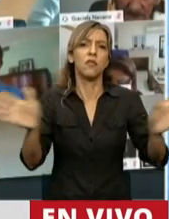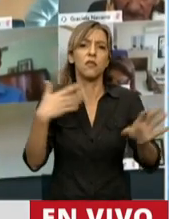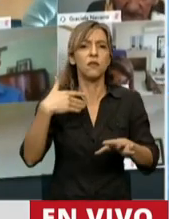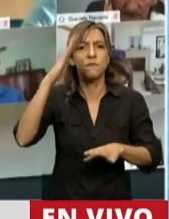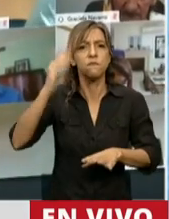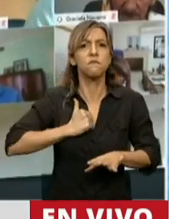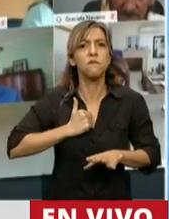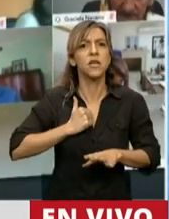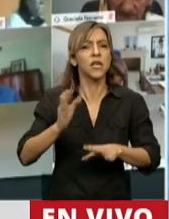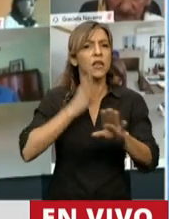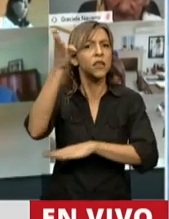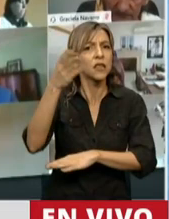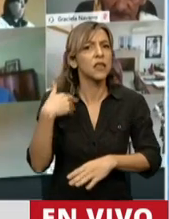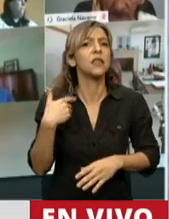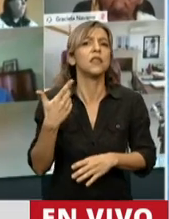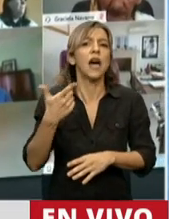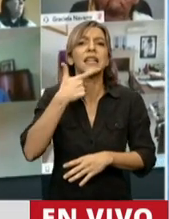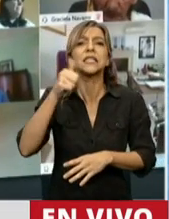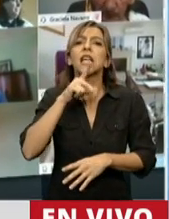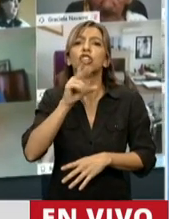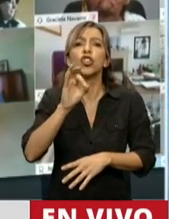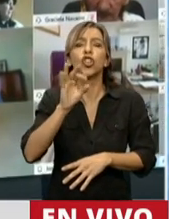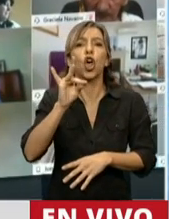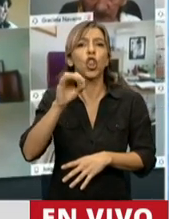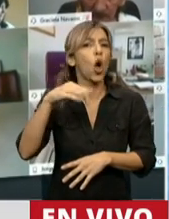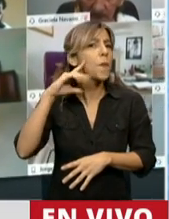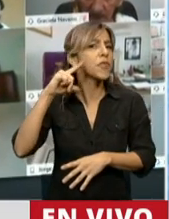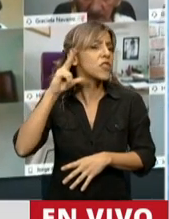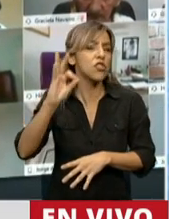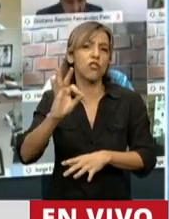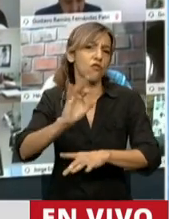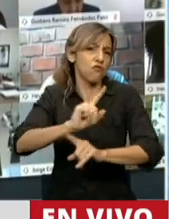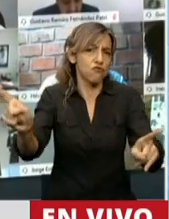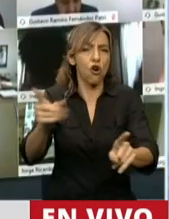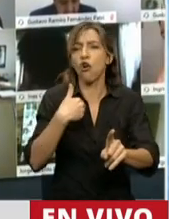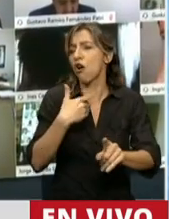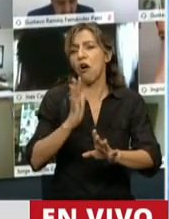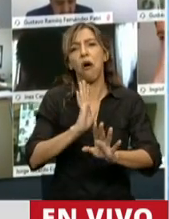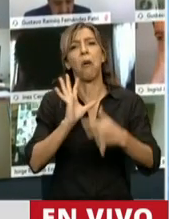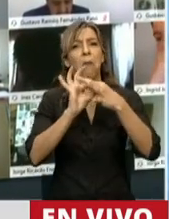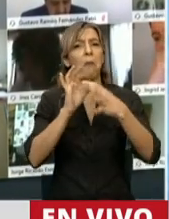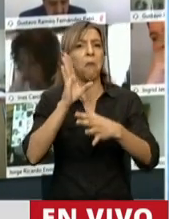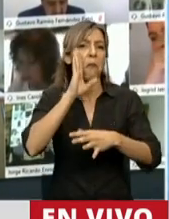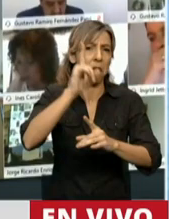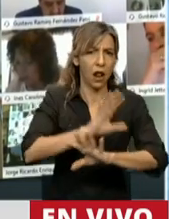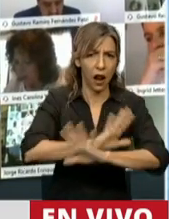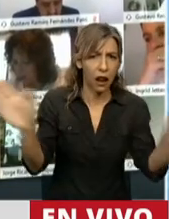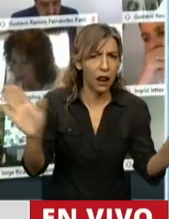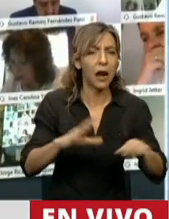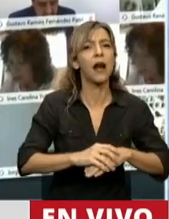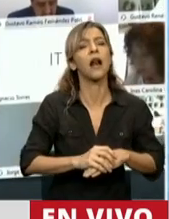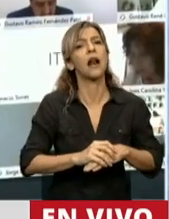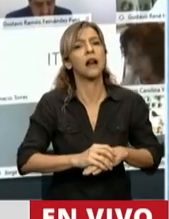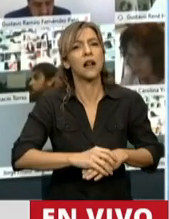actitud complaciente como la que han tenido algunos gobiernos últimamente con el gobierno norteamericano. El gobierno de Illia,